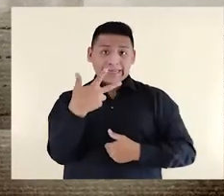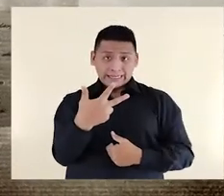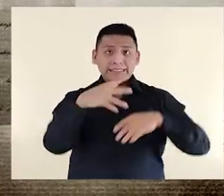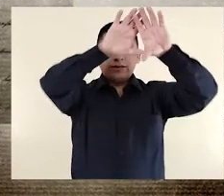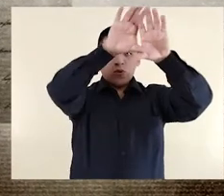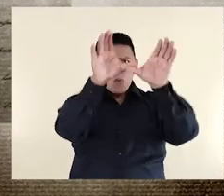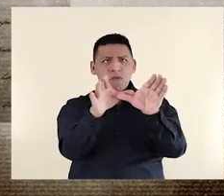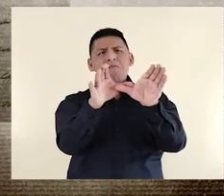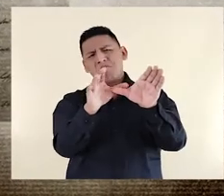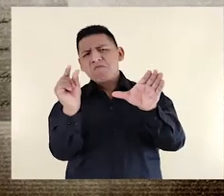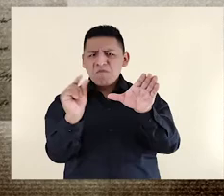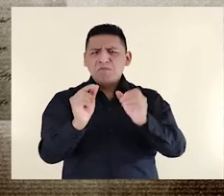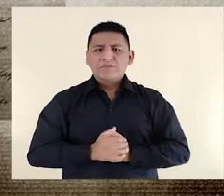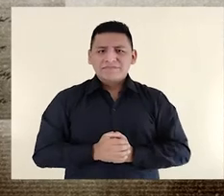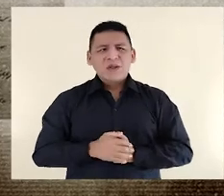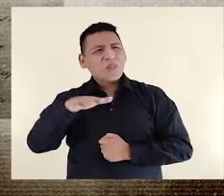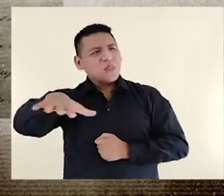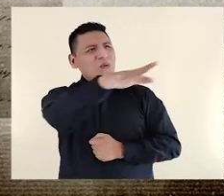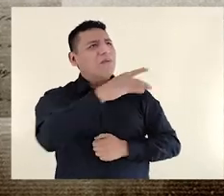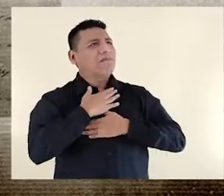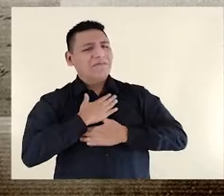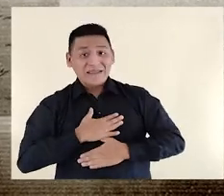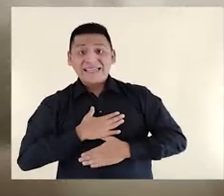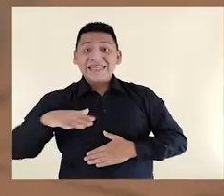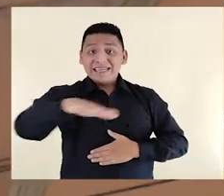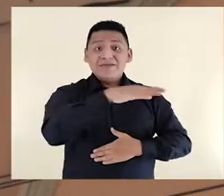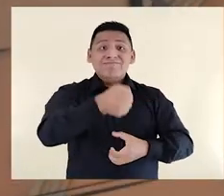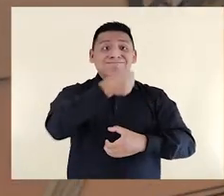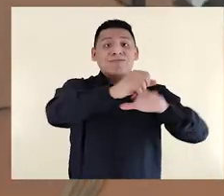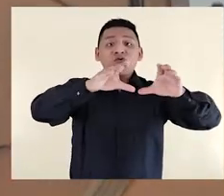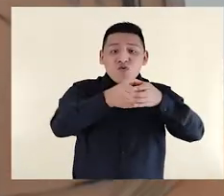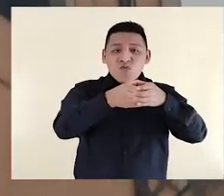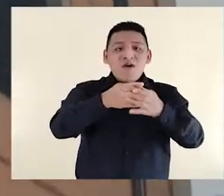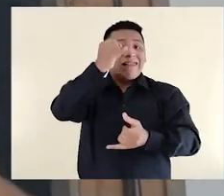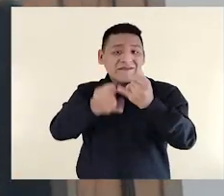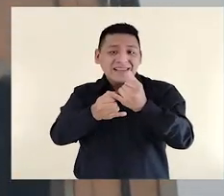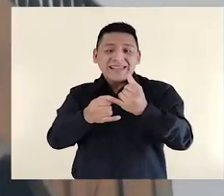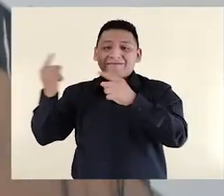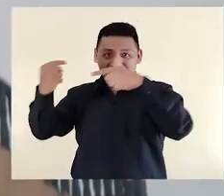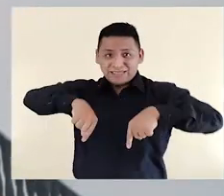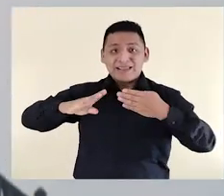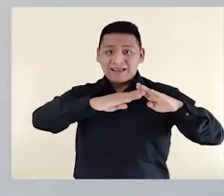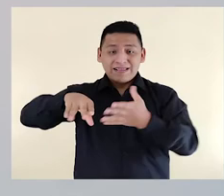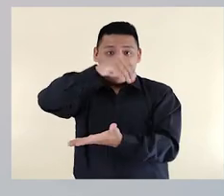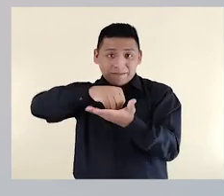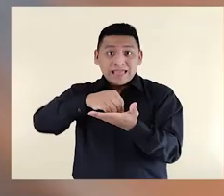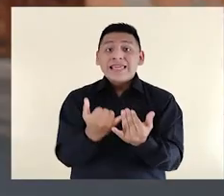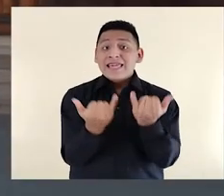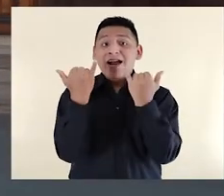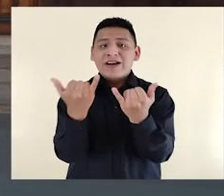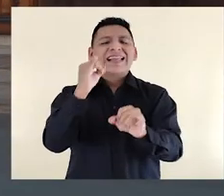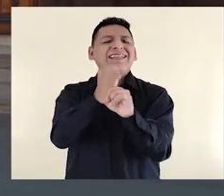iglesia de tres naves y un sencillo altar. A pesar de la sencillez, guarda la historia de una de las múltiples órdenes religiosas que se asentaron